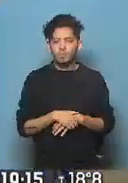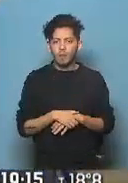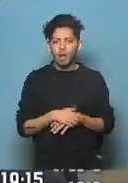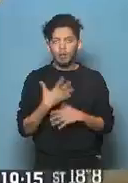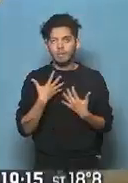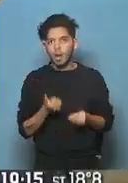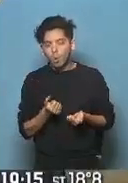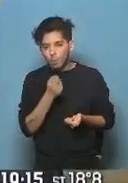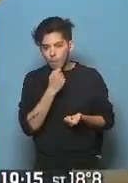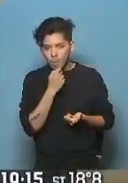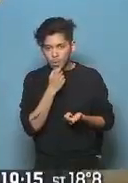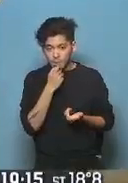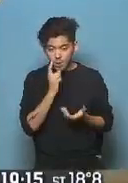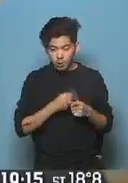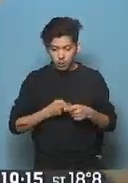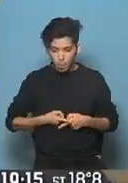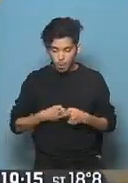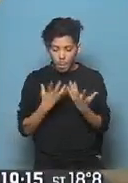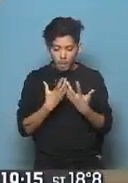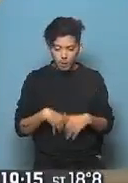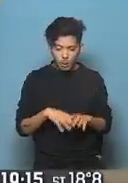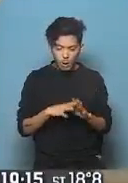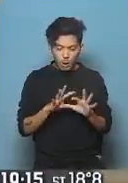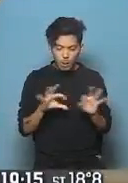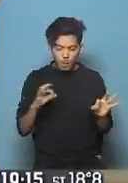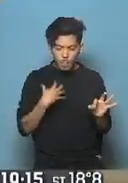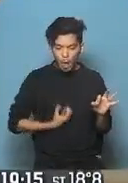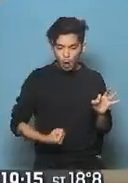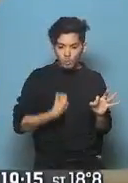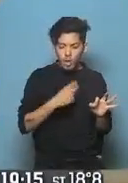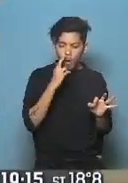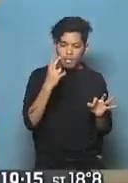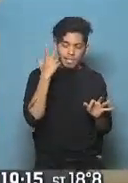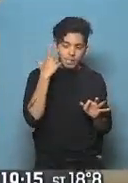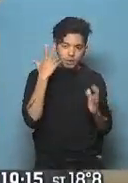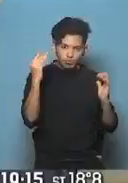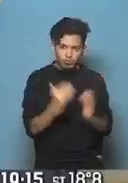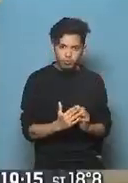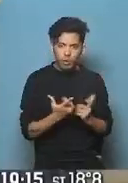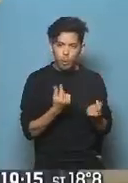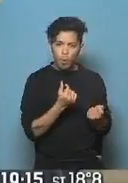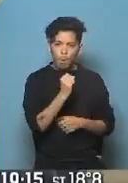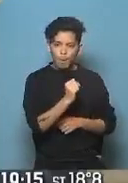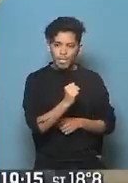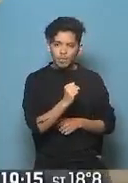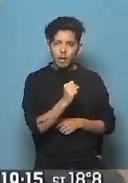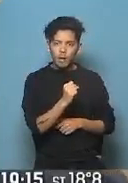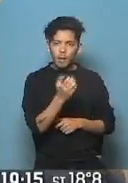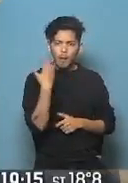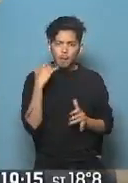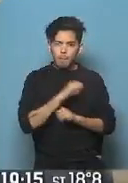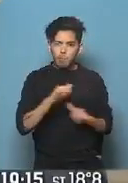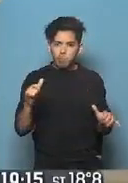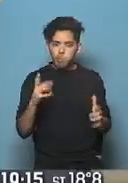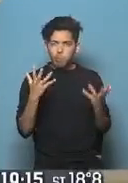salud? Que si sumamos este presupuesto convalida el ajuste del 2018 con una mega devaluación, es decir, todo lo que nos habían dicho en el